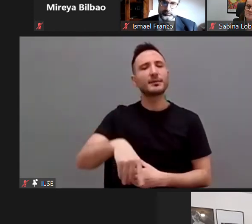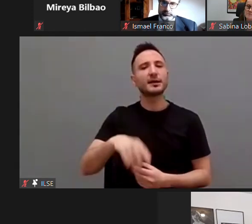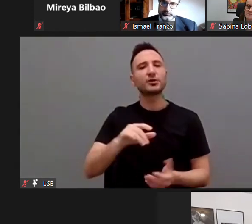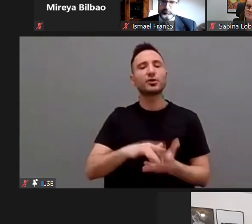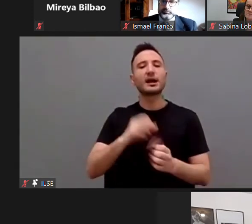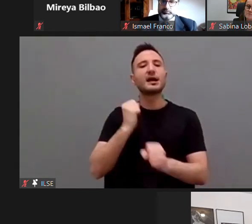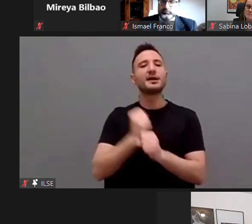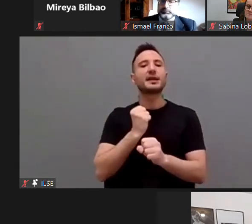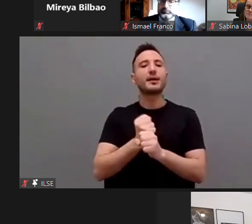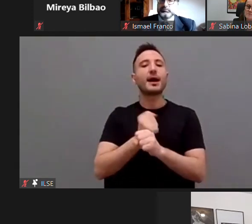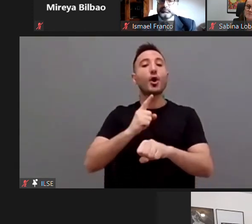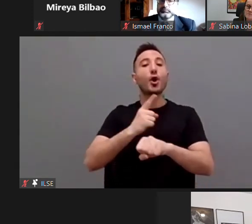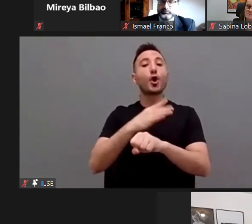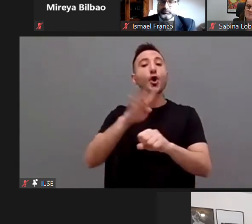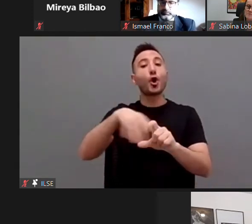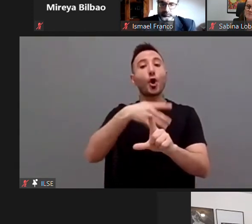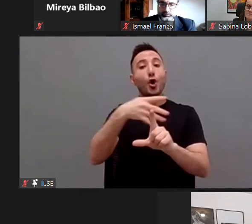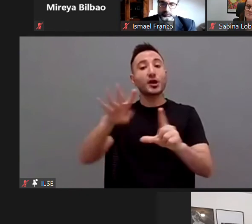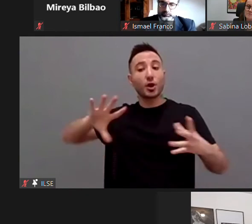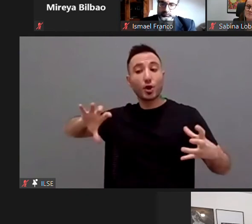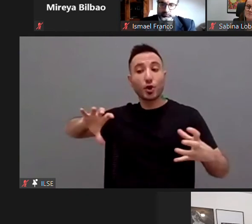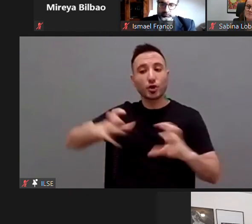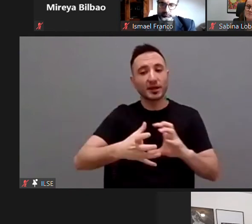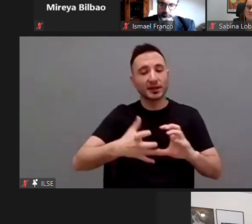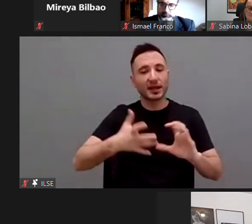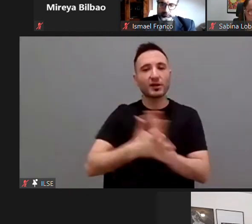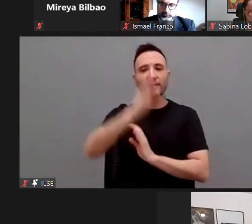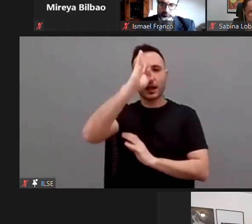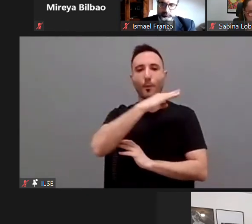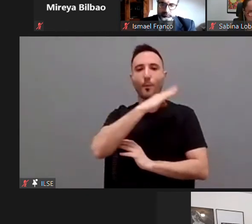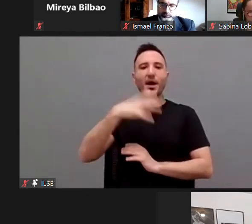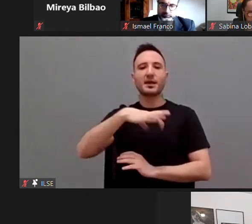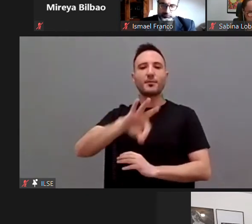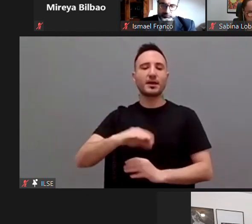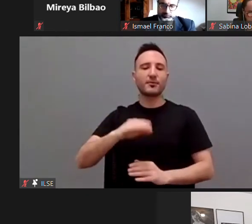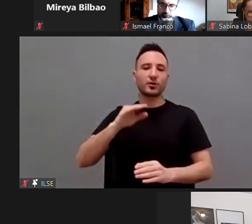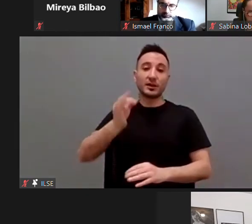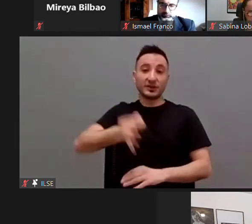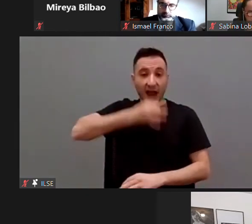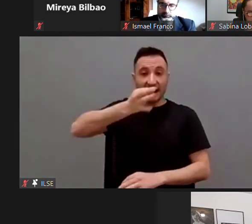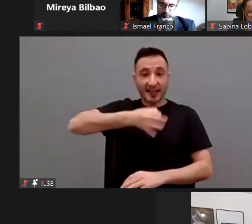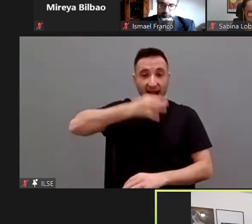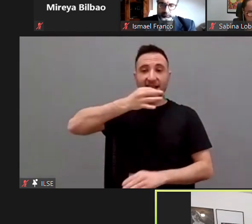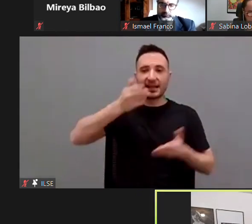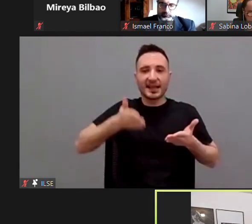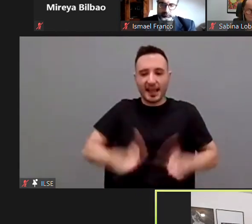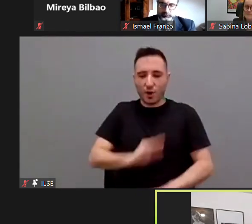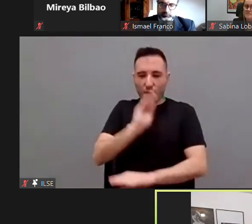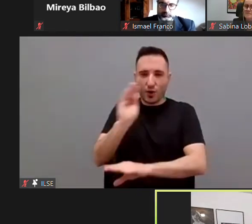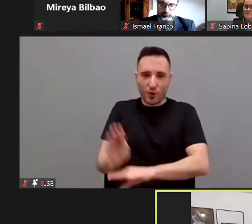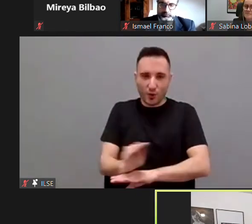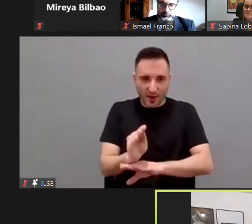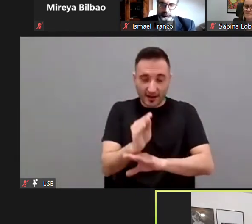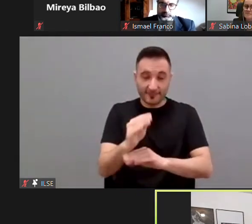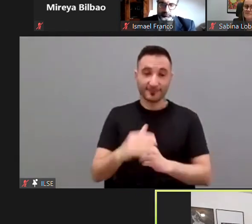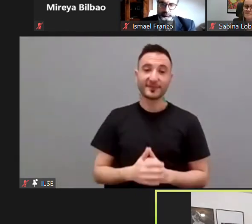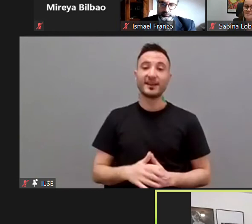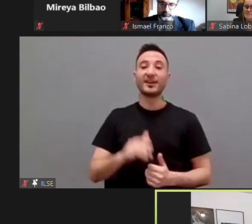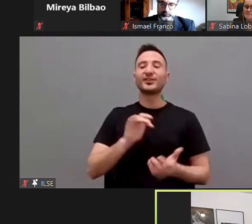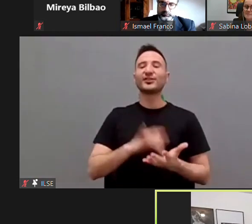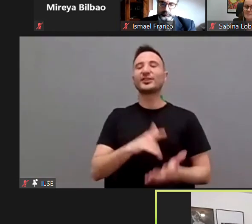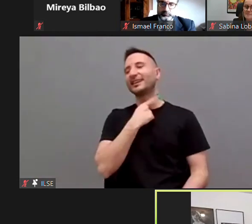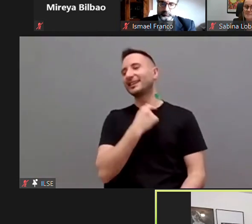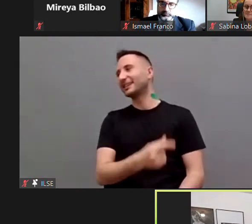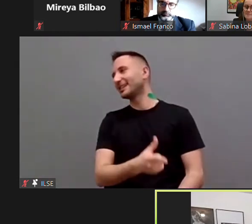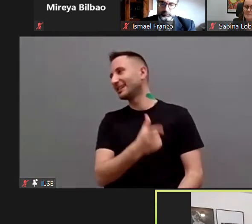padres tendríamos más tiempo de ocuparnos de los hijos por las tardes. Me hace mucha gracia el anónimo que dice el